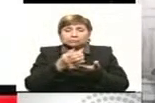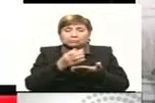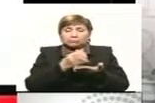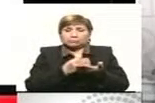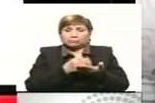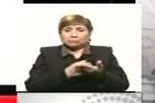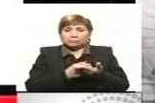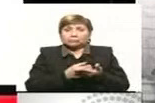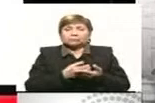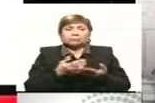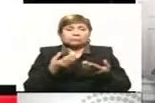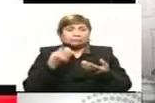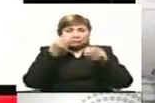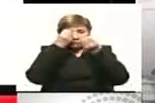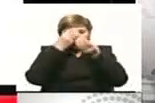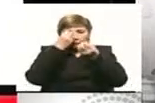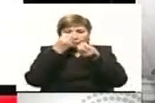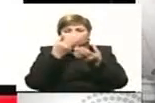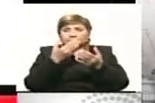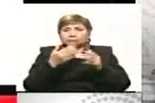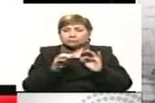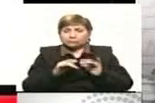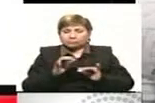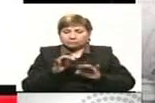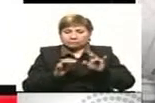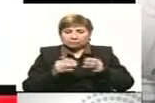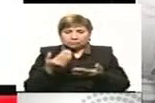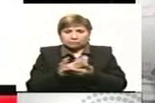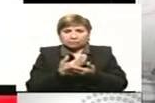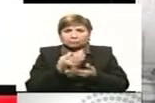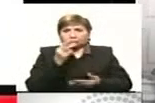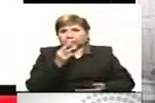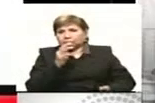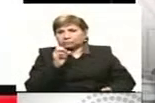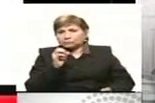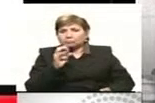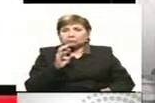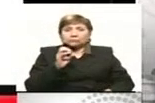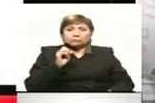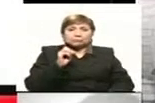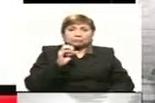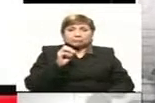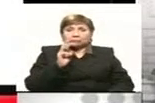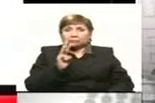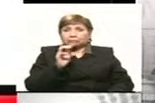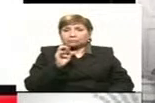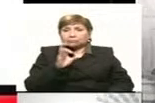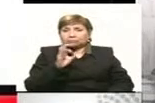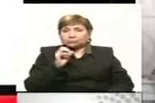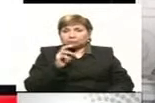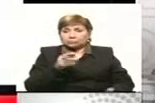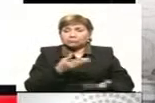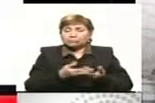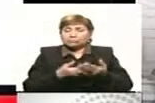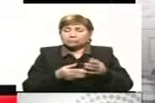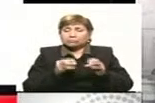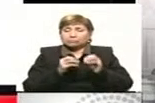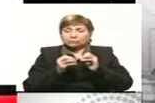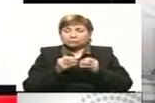sistemas de información y de mejorar la efectividad del control tributario,